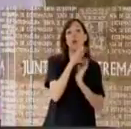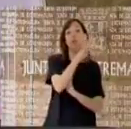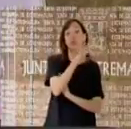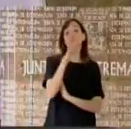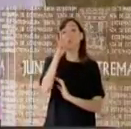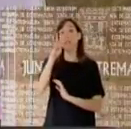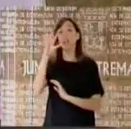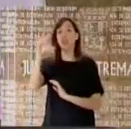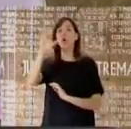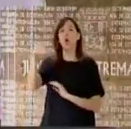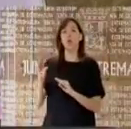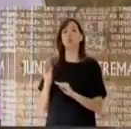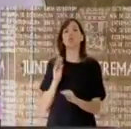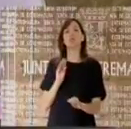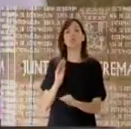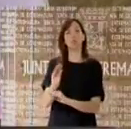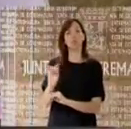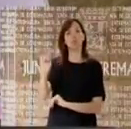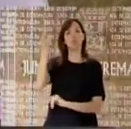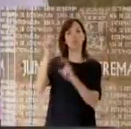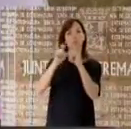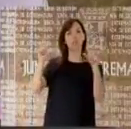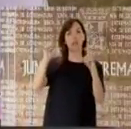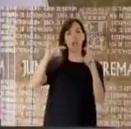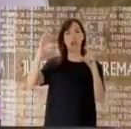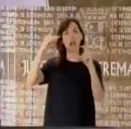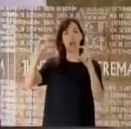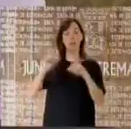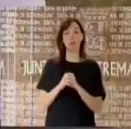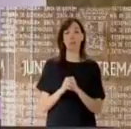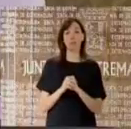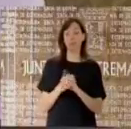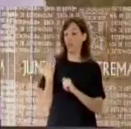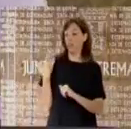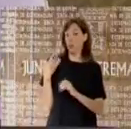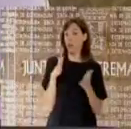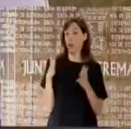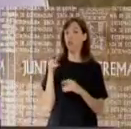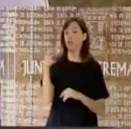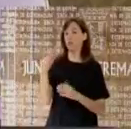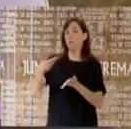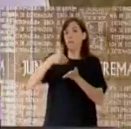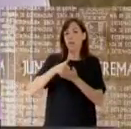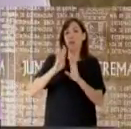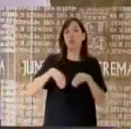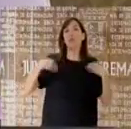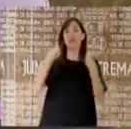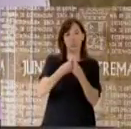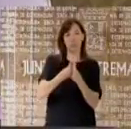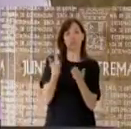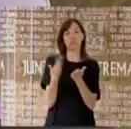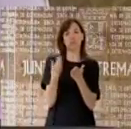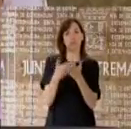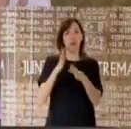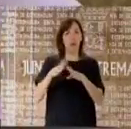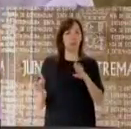309.445 euros. Leda en esos momentos nos pide un documento sobre esa adjudicación directa para poder ir a